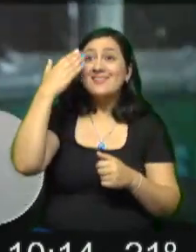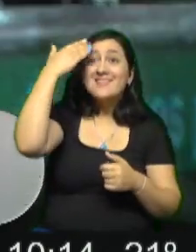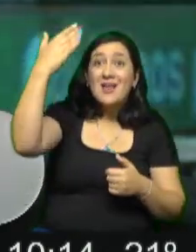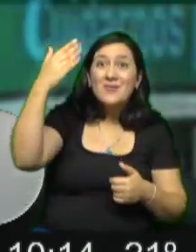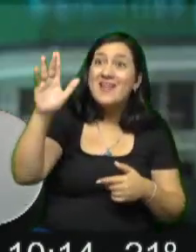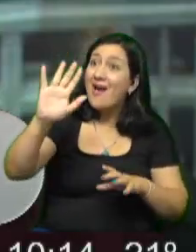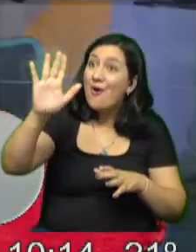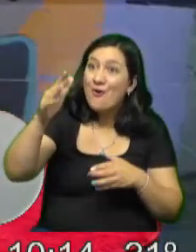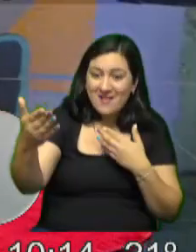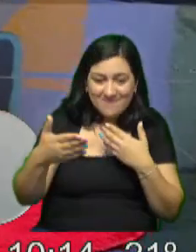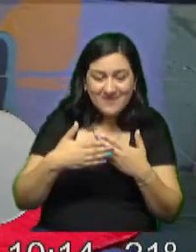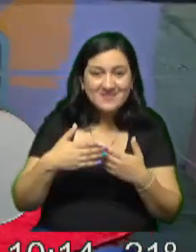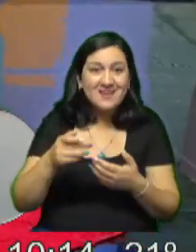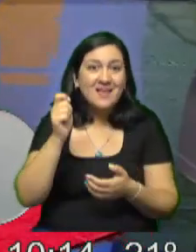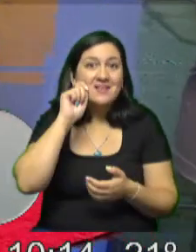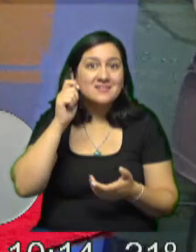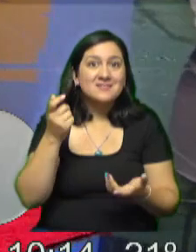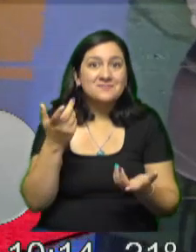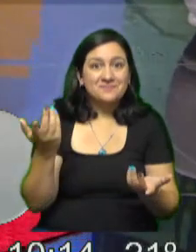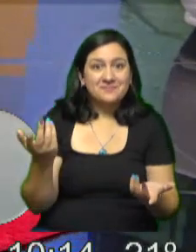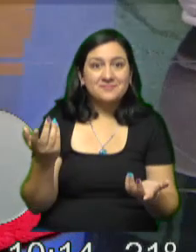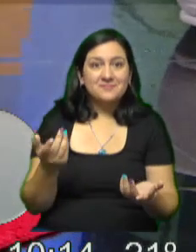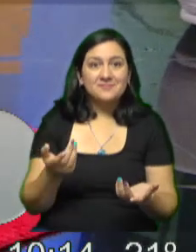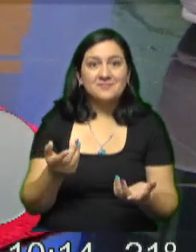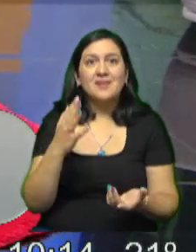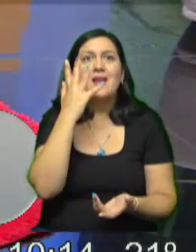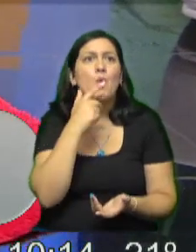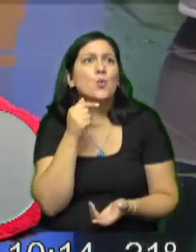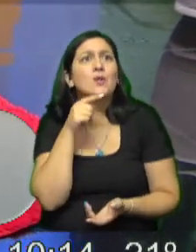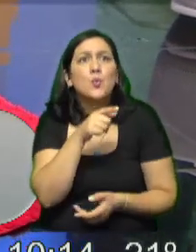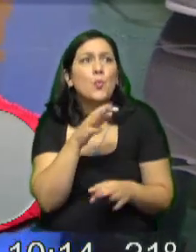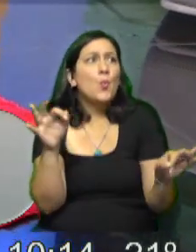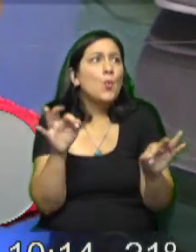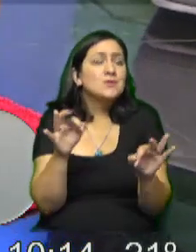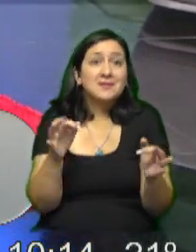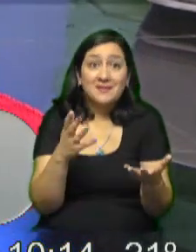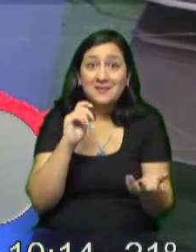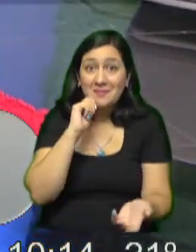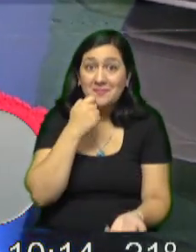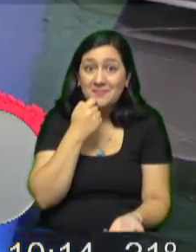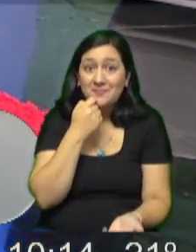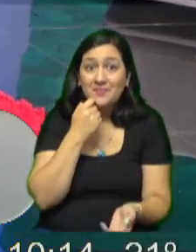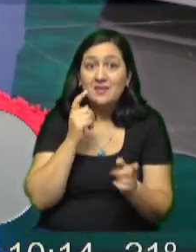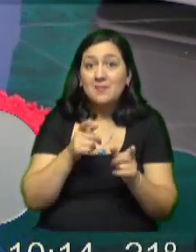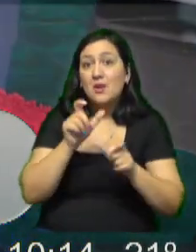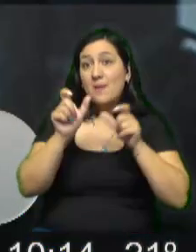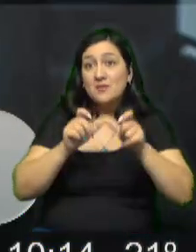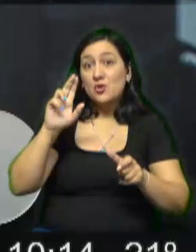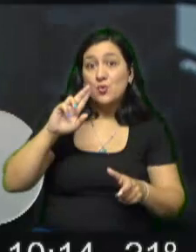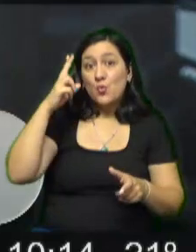Se acerque a manifestarte que le gusta lo que haces y todo eso. Aparte, el uruguayo somos